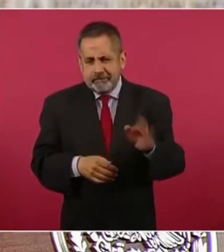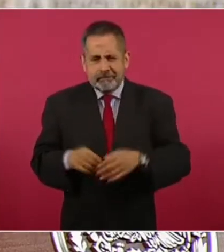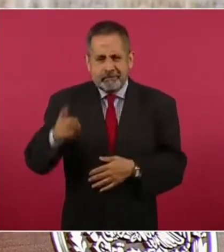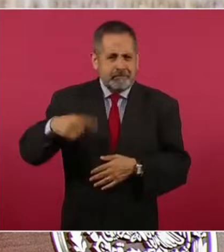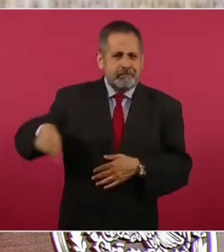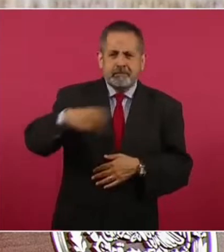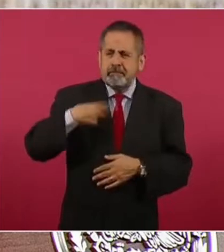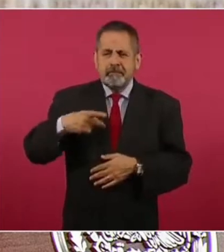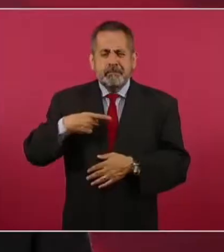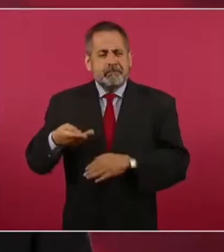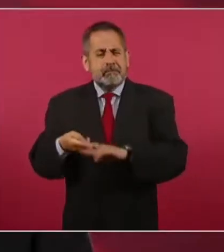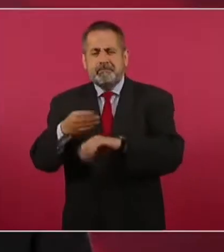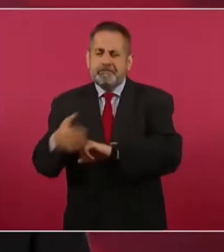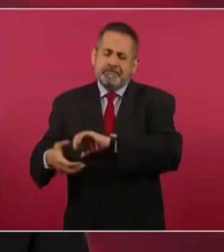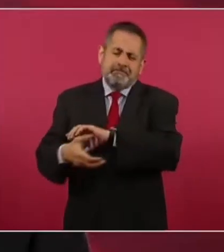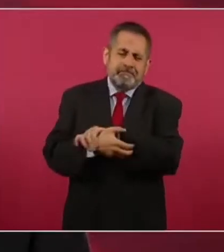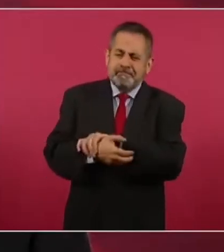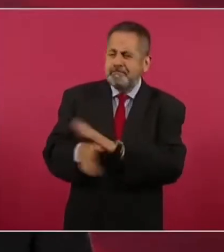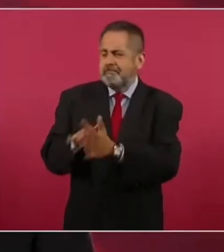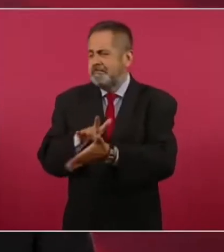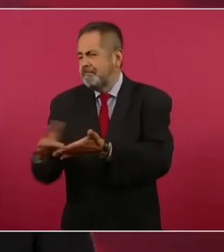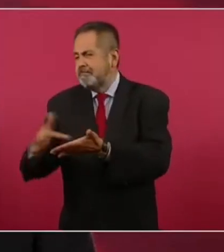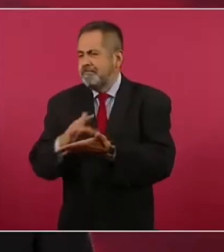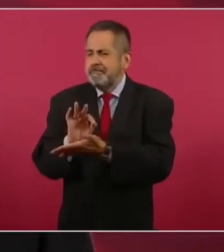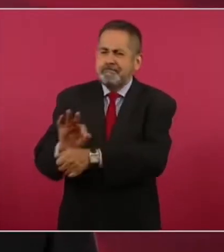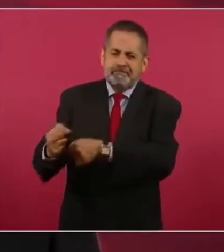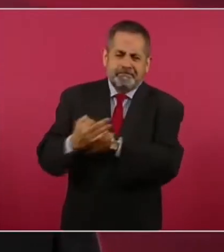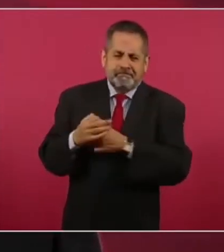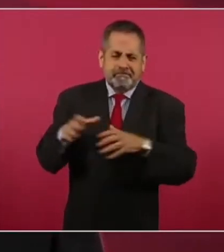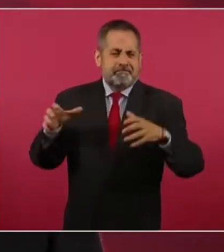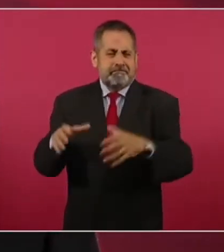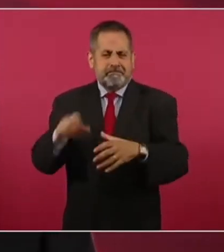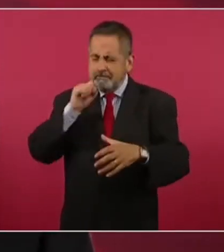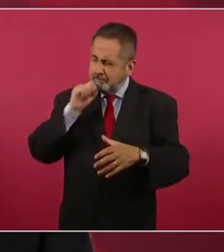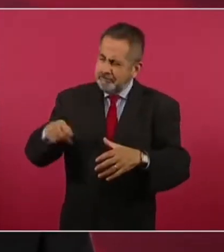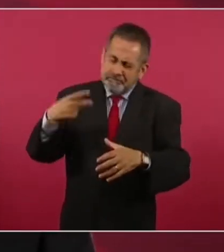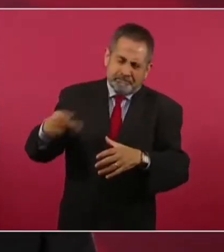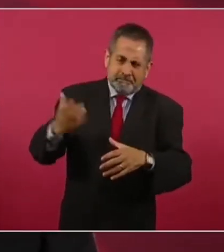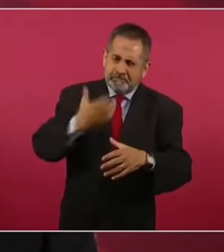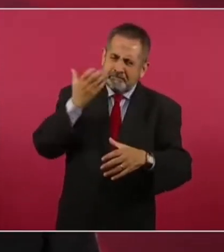muy fraterna, muy solidaria, es parte de lo mismo, ¿no?